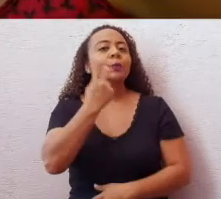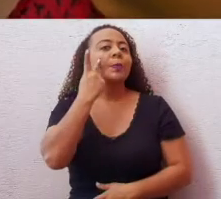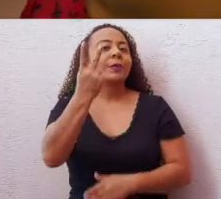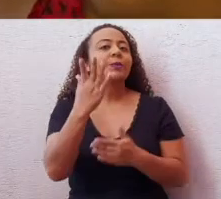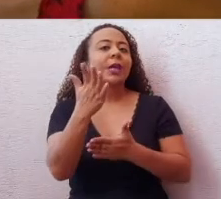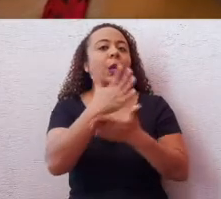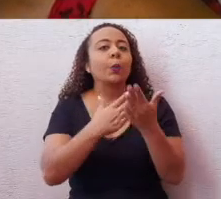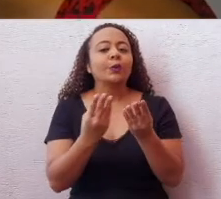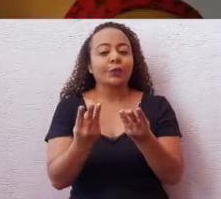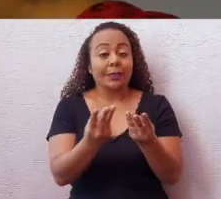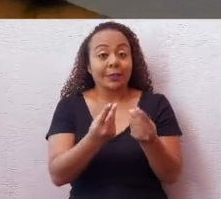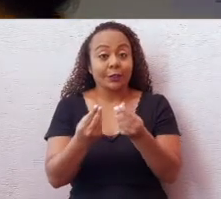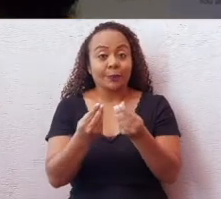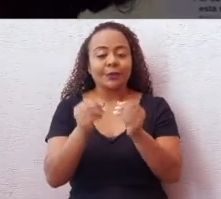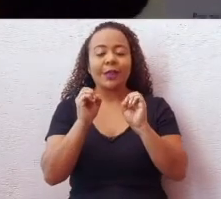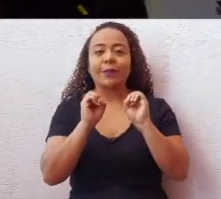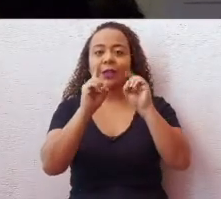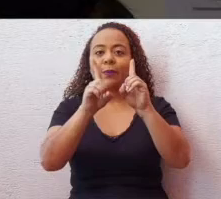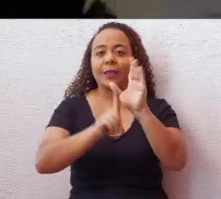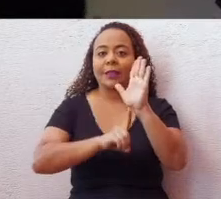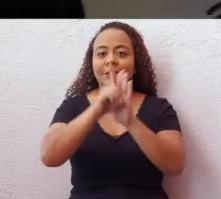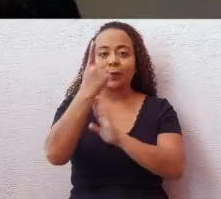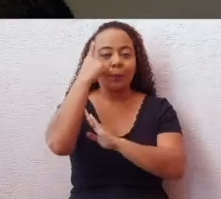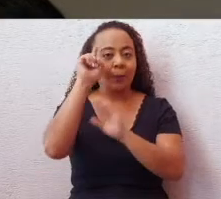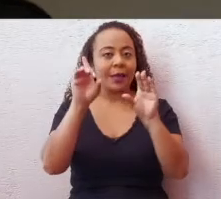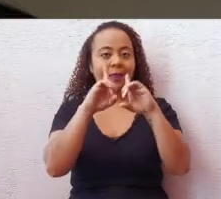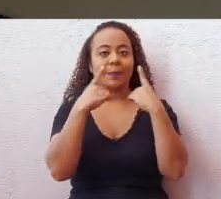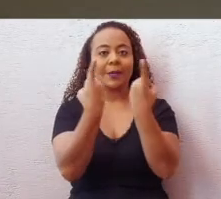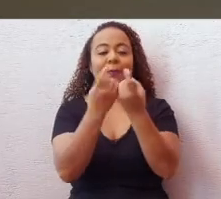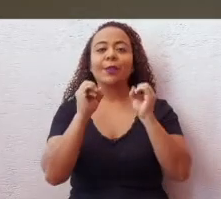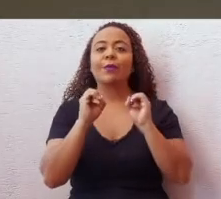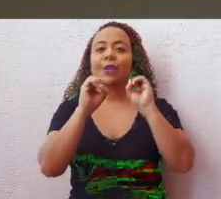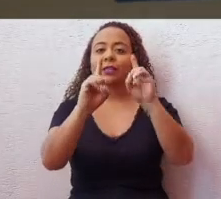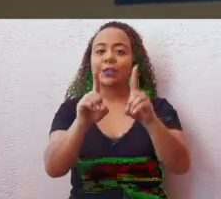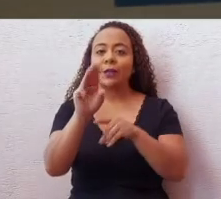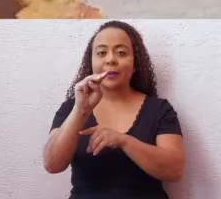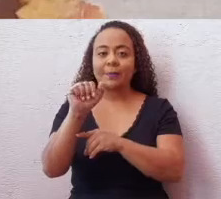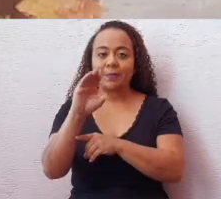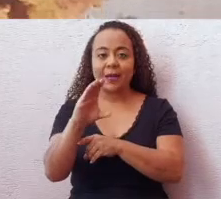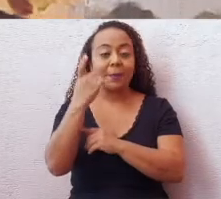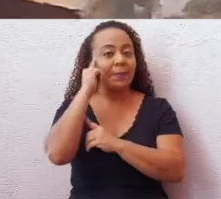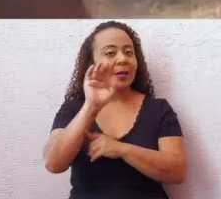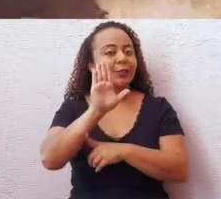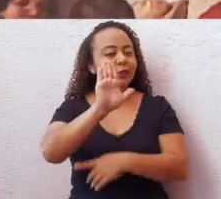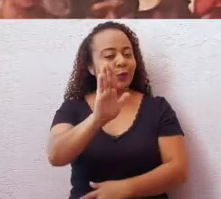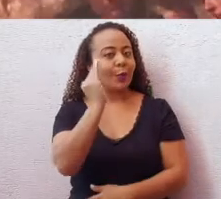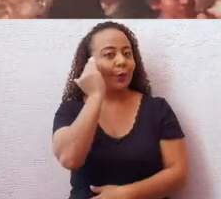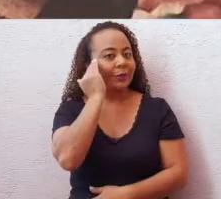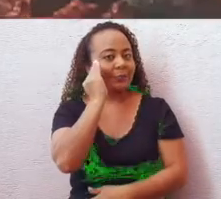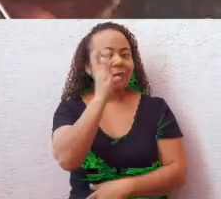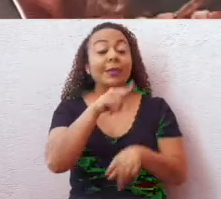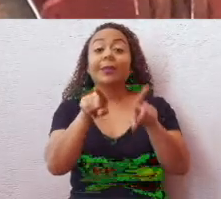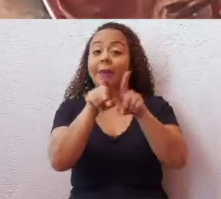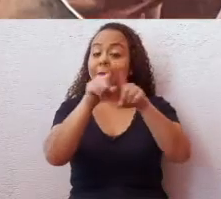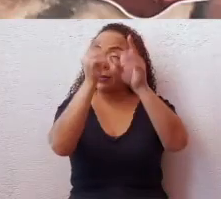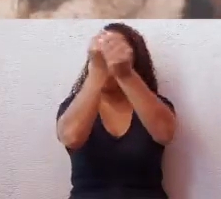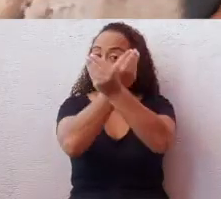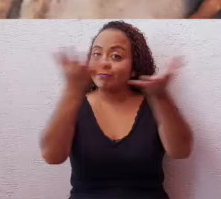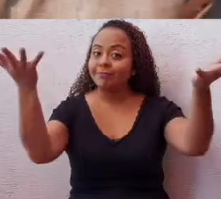algunos de los insumos educativos desarrollados por el Departamento de Educación del Mac para su conocimiento y